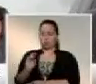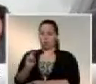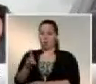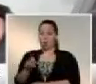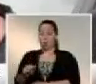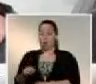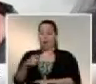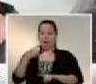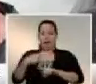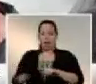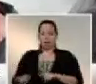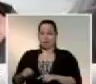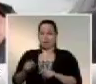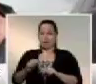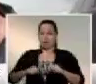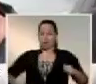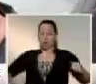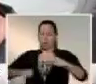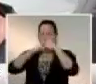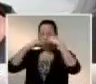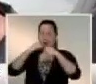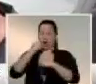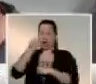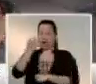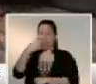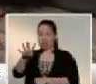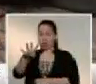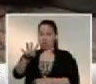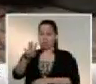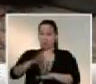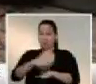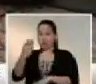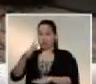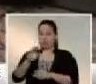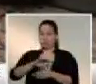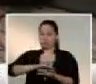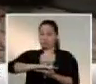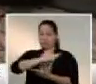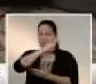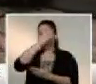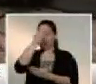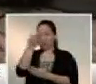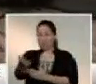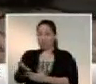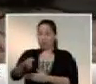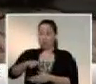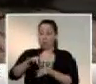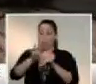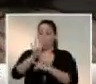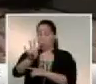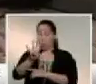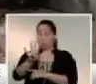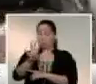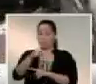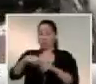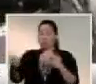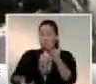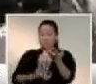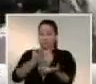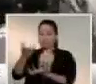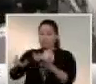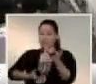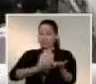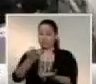vehículos impactaron. Uno de otros dio un gran accidente automovilístico, de los cuales 4 se